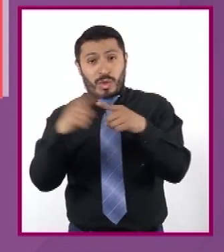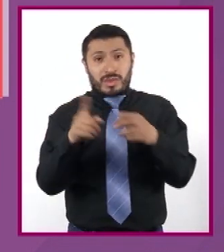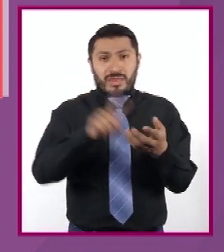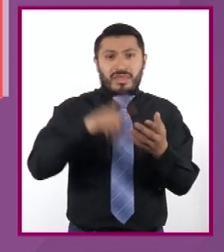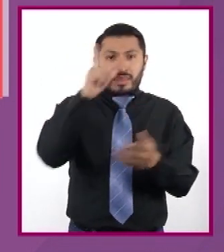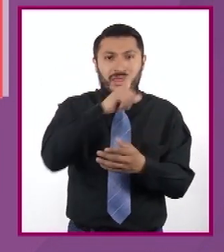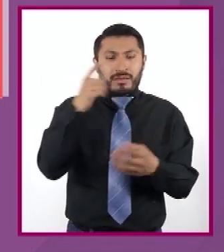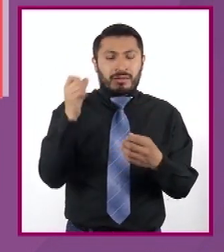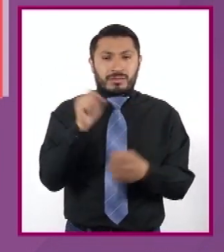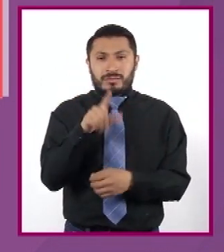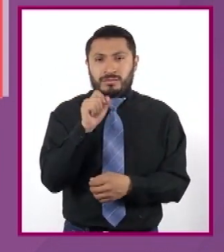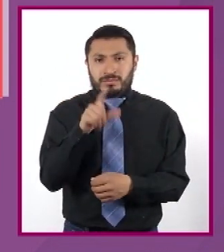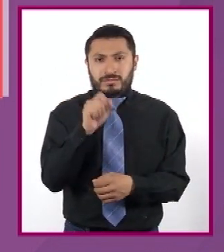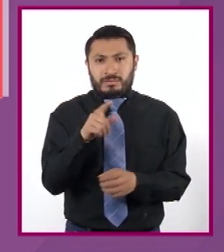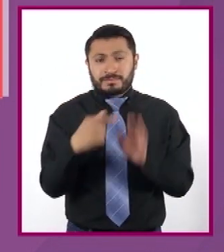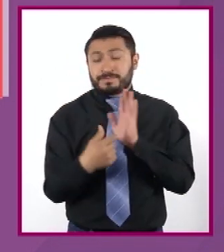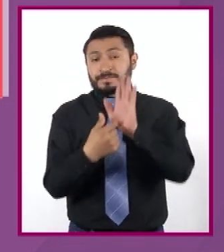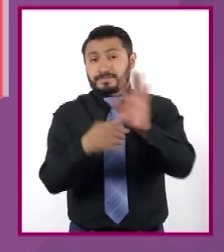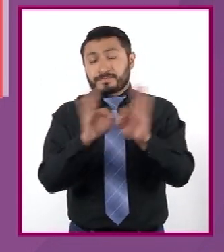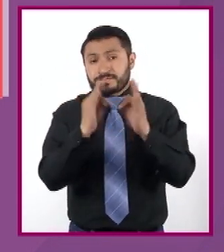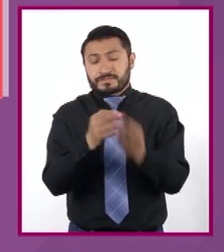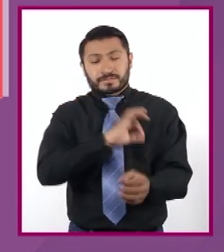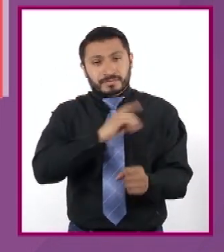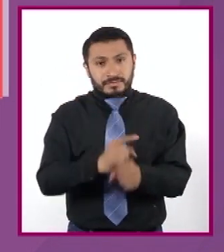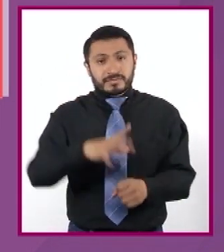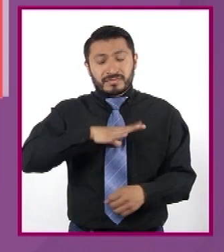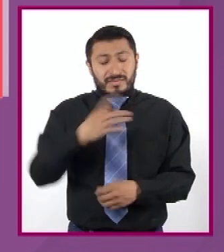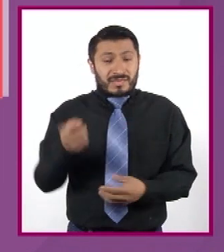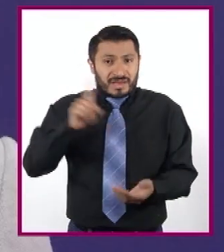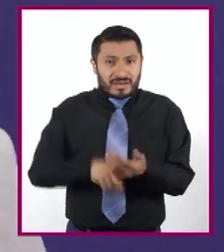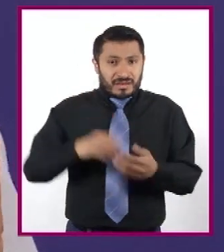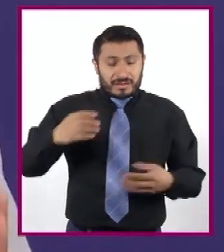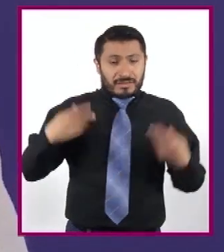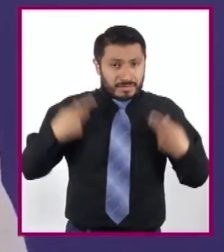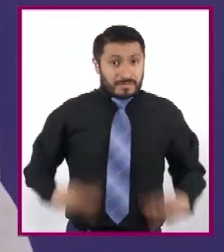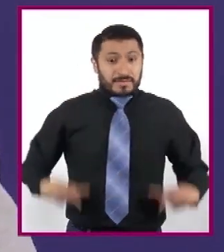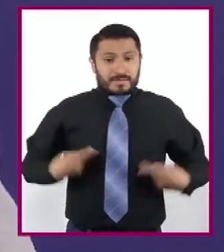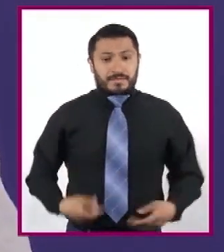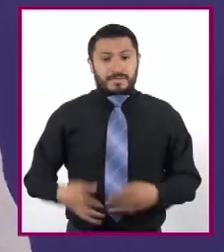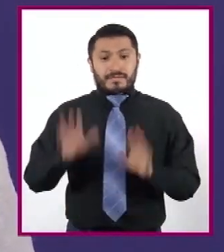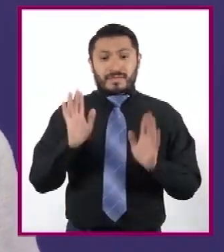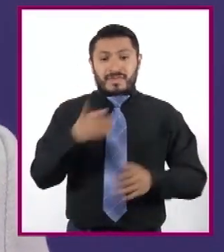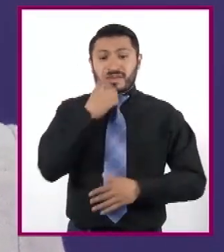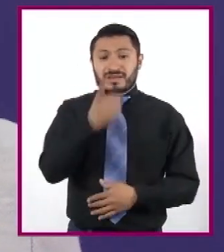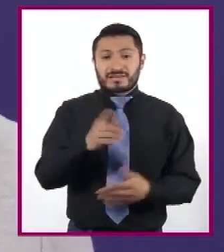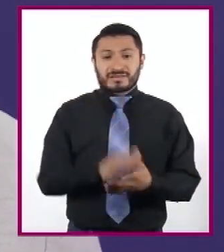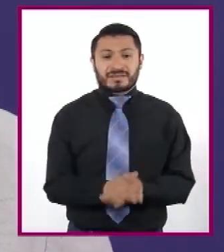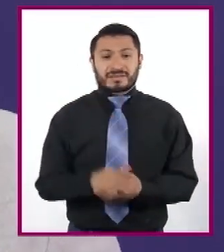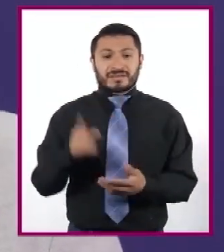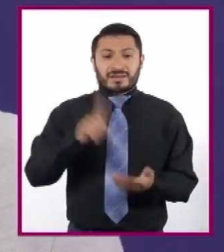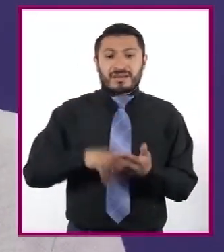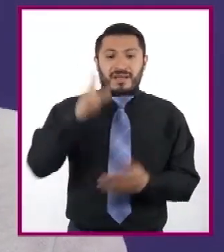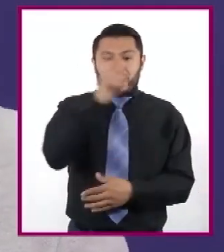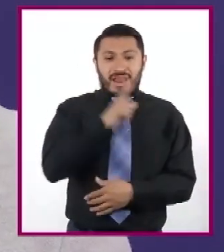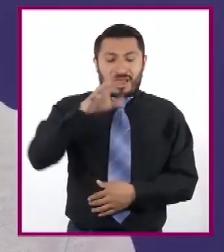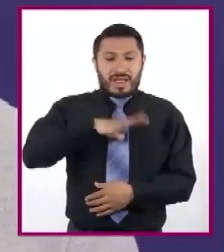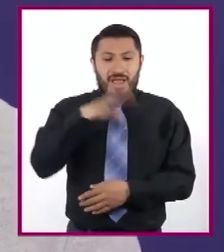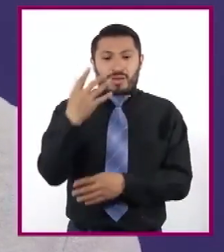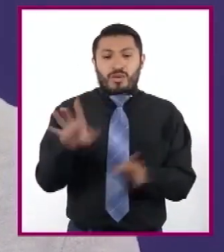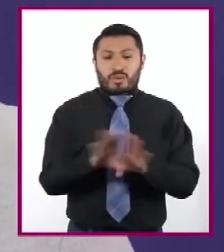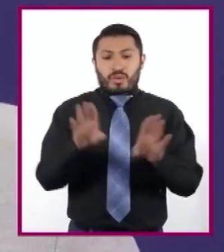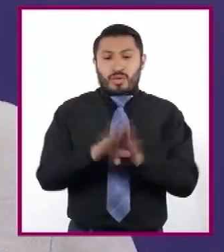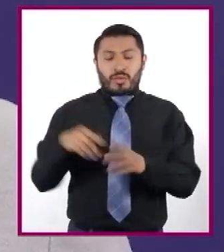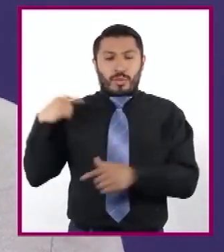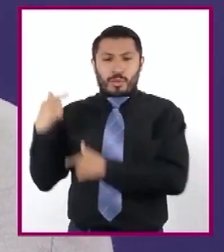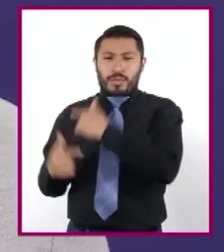una muestra de todas las posibilidades que tenemos como seres humanos. Se ha dicho que en la lengua está el árbol genealógico de